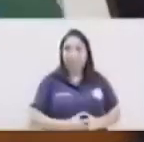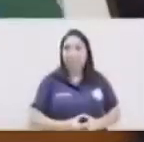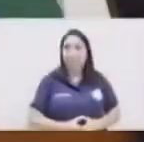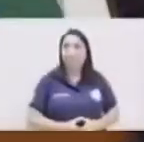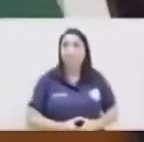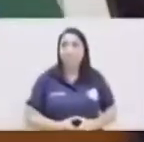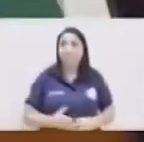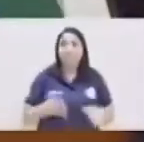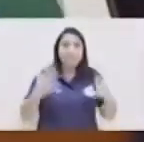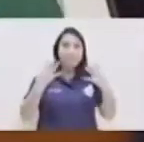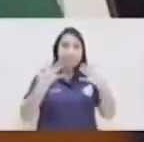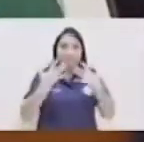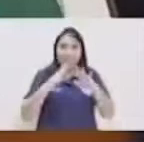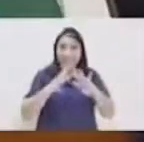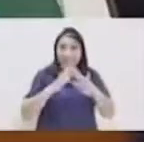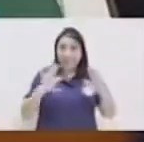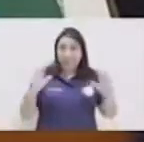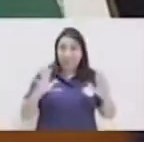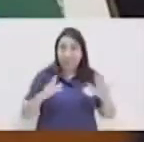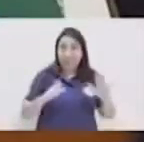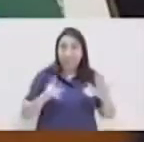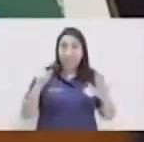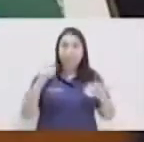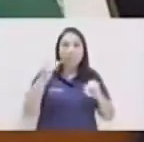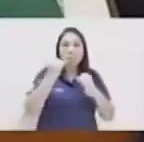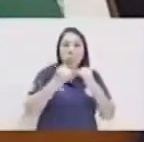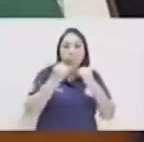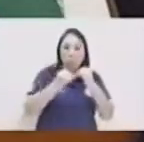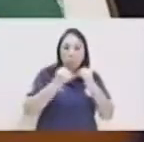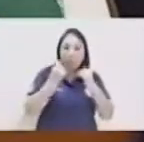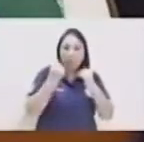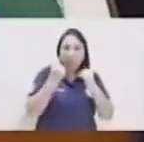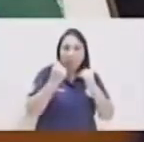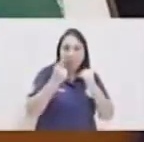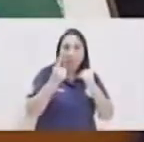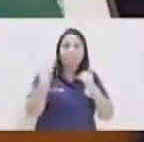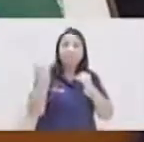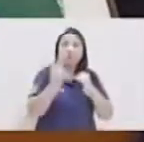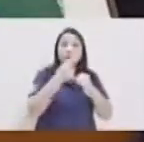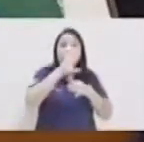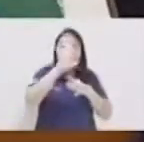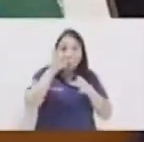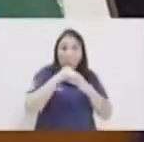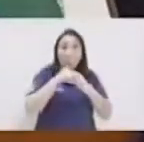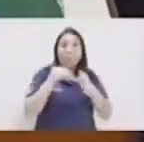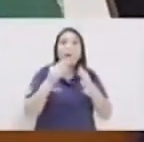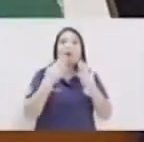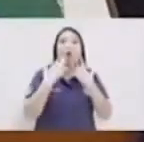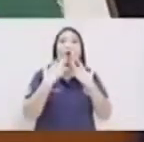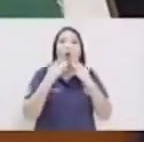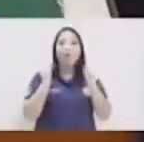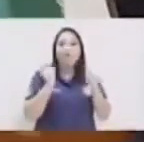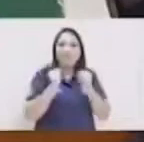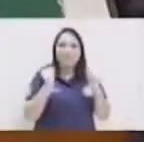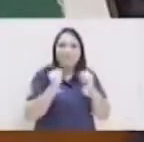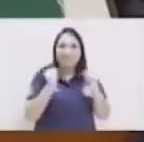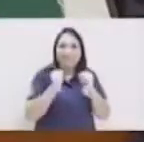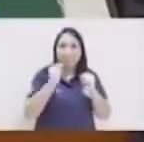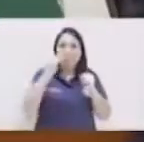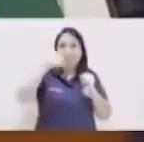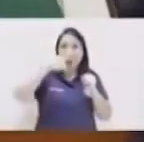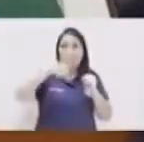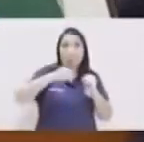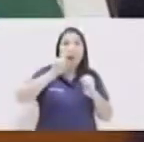Entonces vamos a hacerle ya los últimos detalles, que es el personaje que va en la lancha.